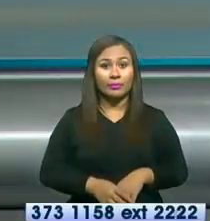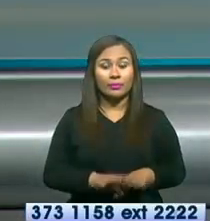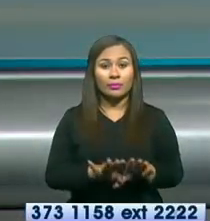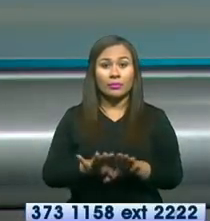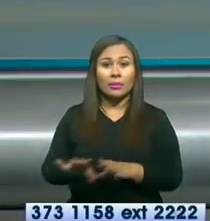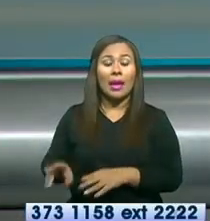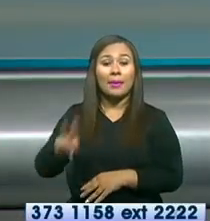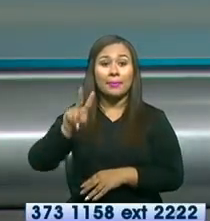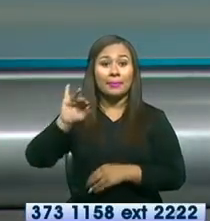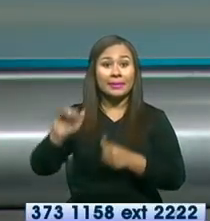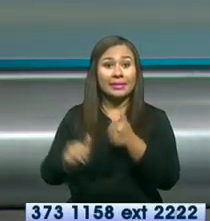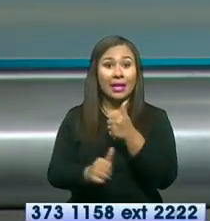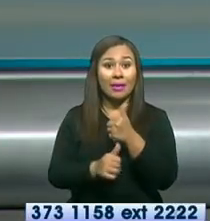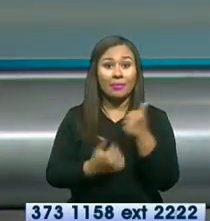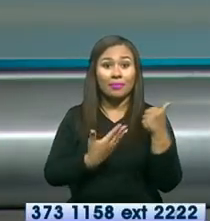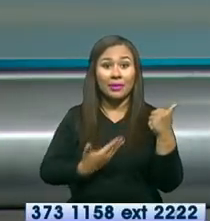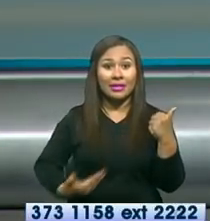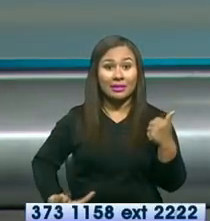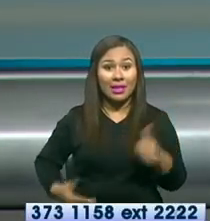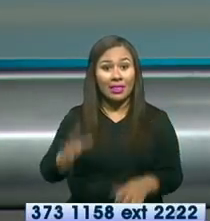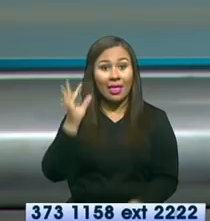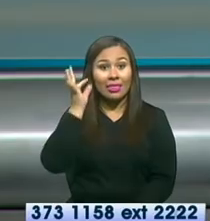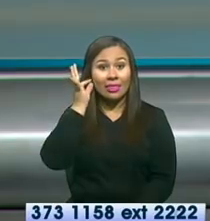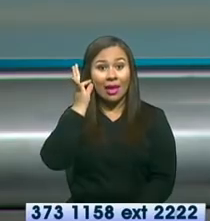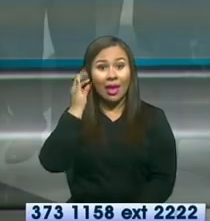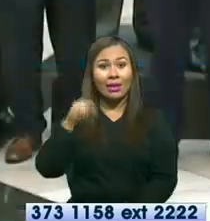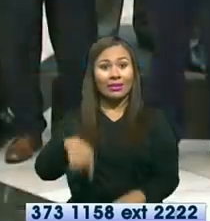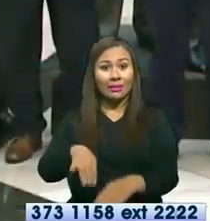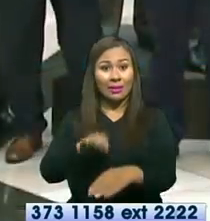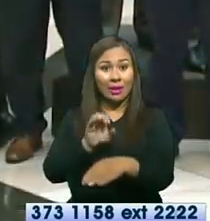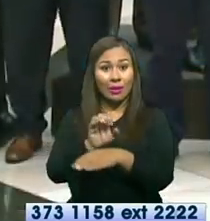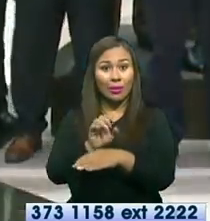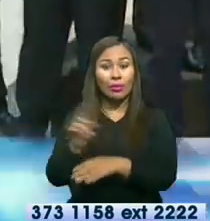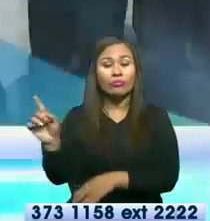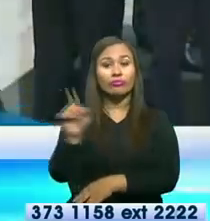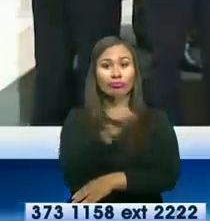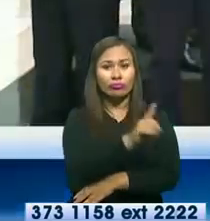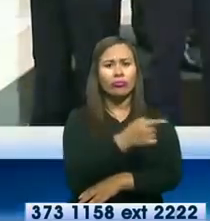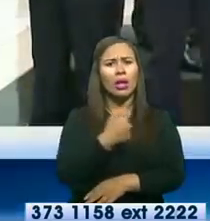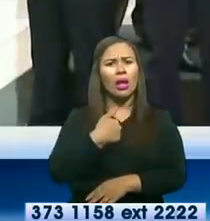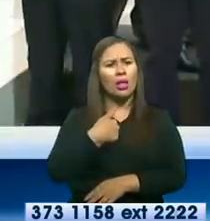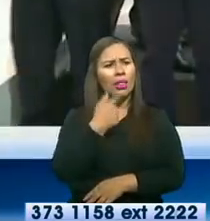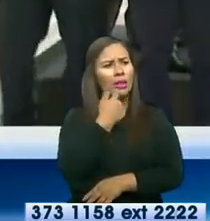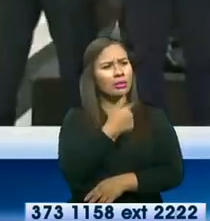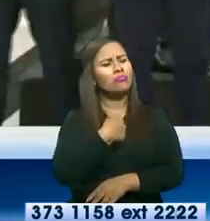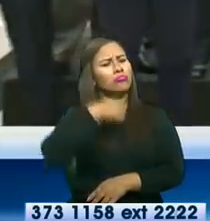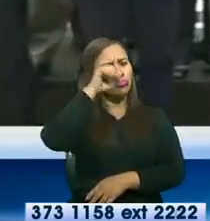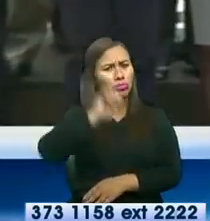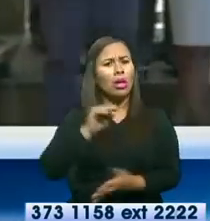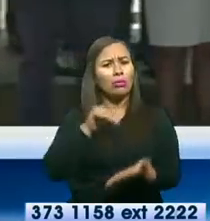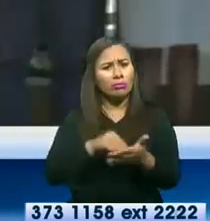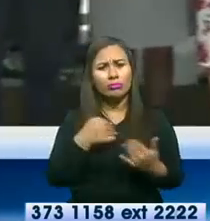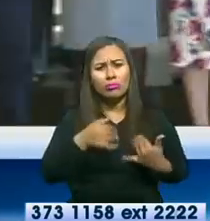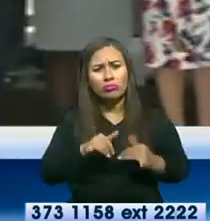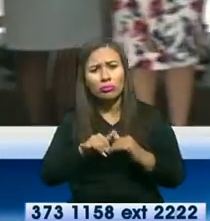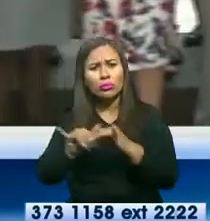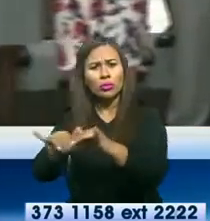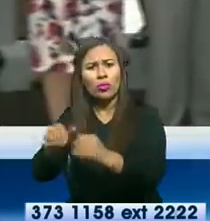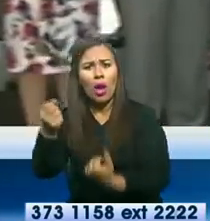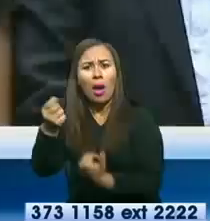La vicepresidenta de la República encargada, María Alejandra Vicuña, reiteró su respaldo al presidente Lenín Moreno y a la consulta